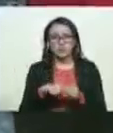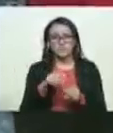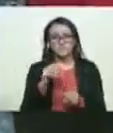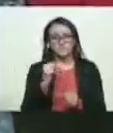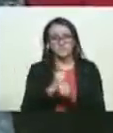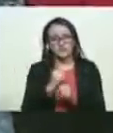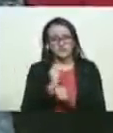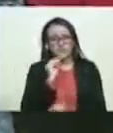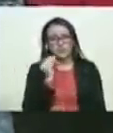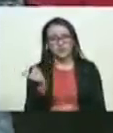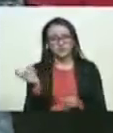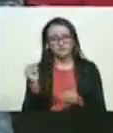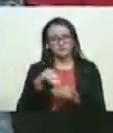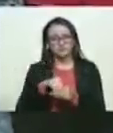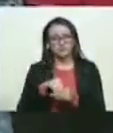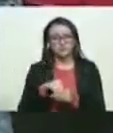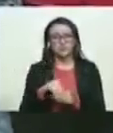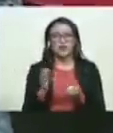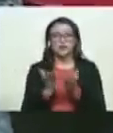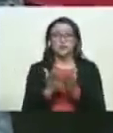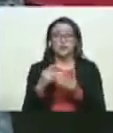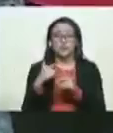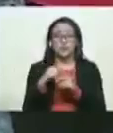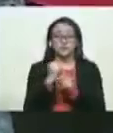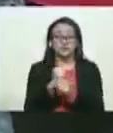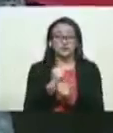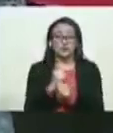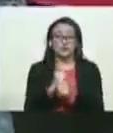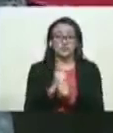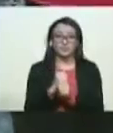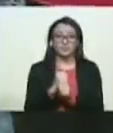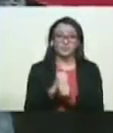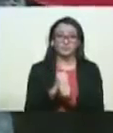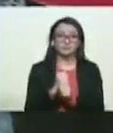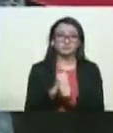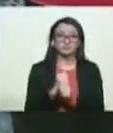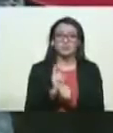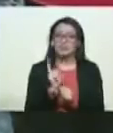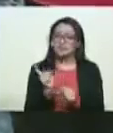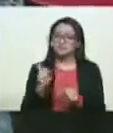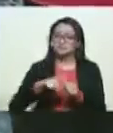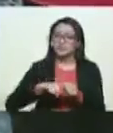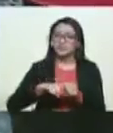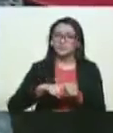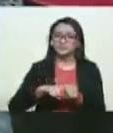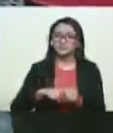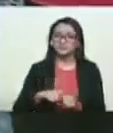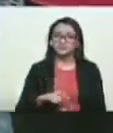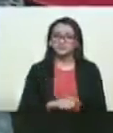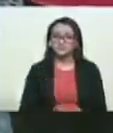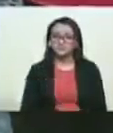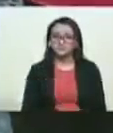chamba juvenil al estudio y el trabajo a incluirse vamos